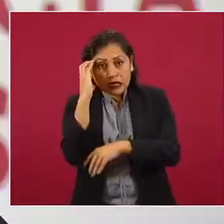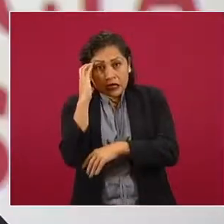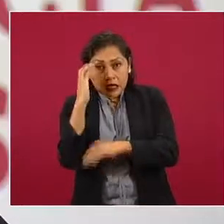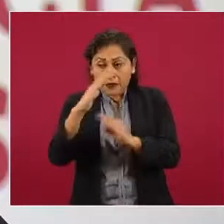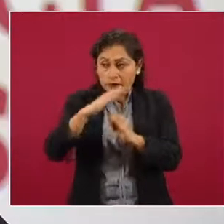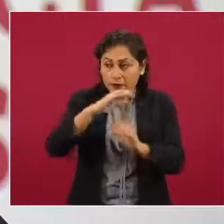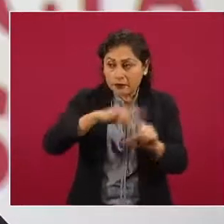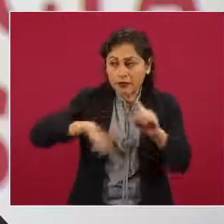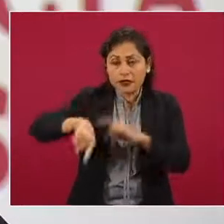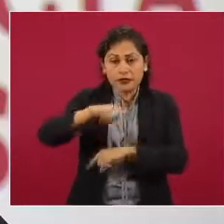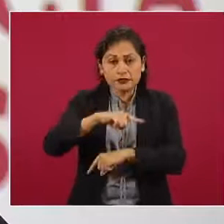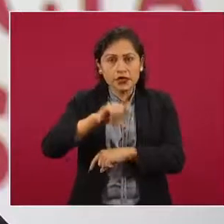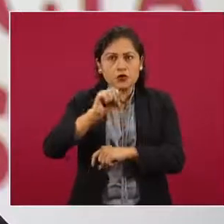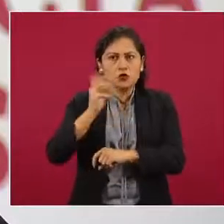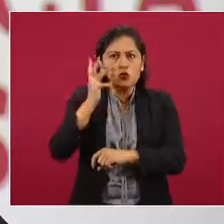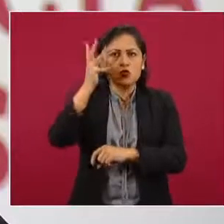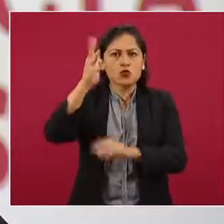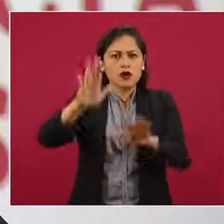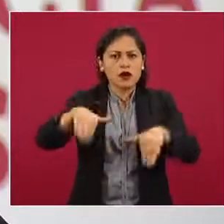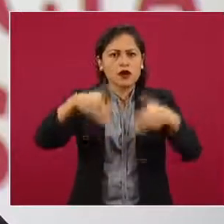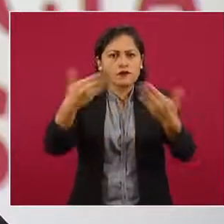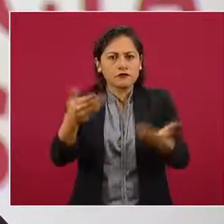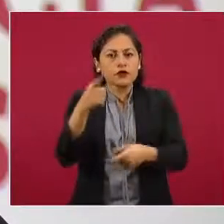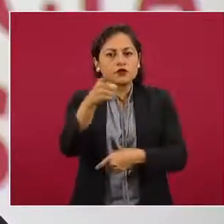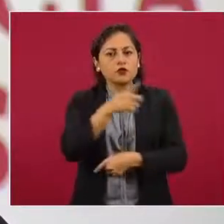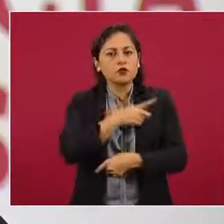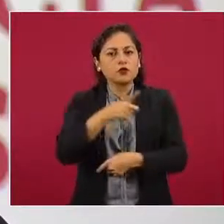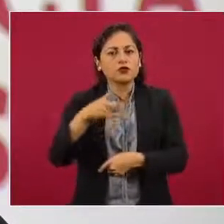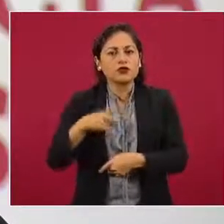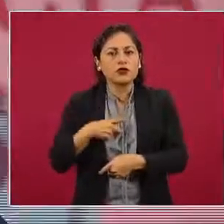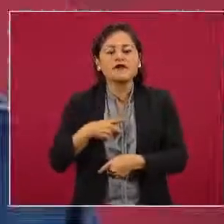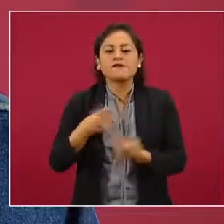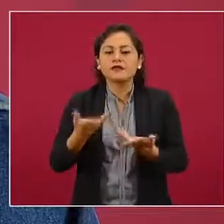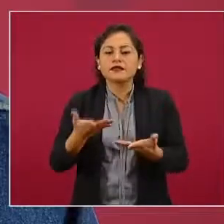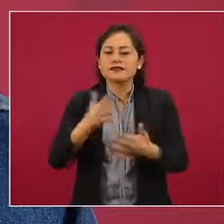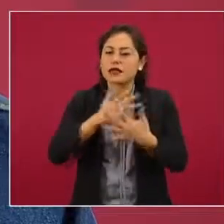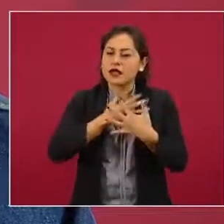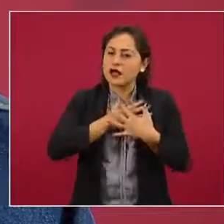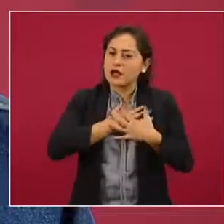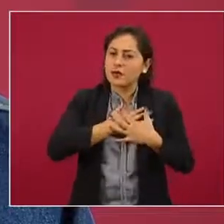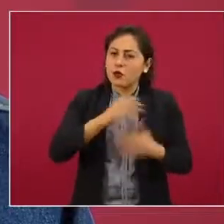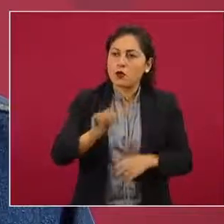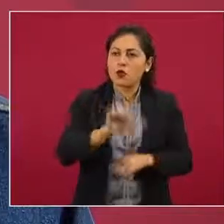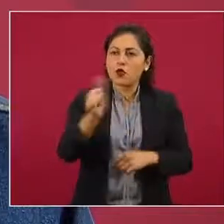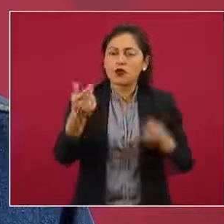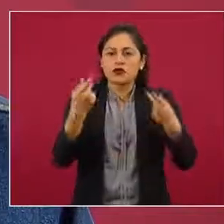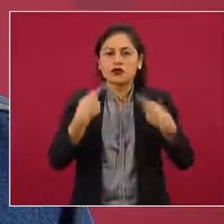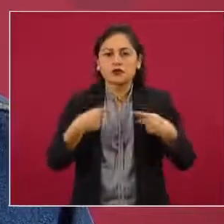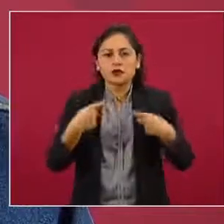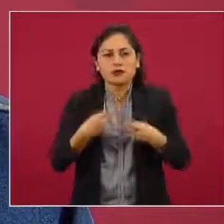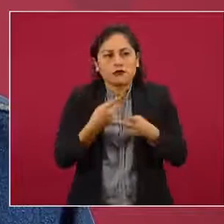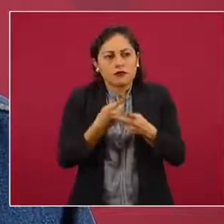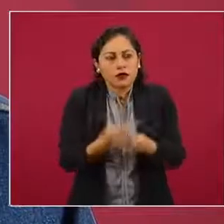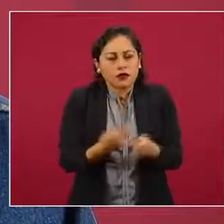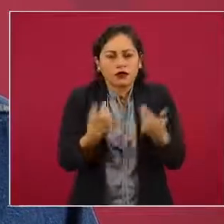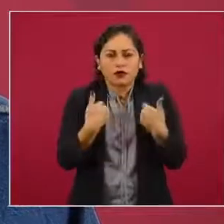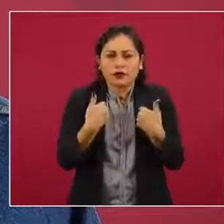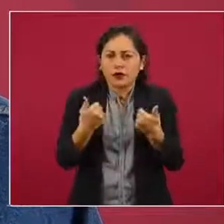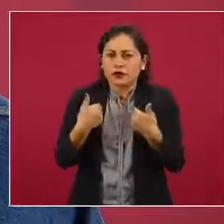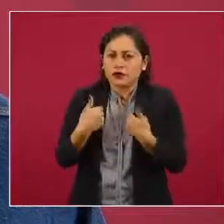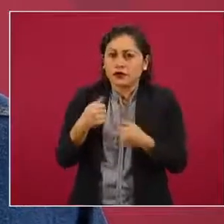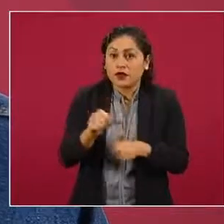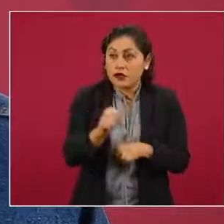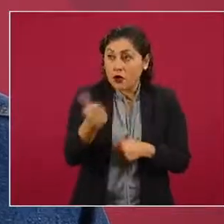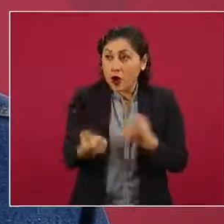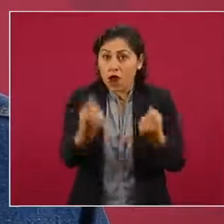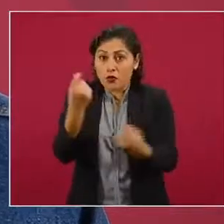compasivo, ama especialmente a las personas que llevan una vida difícil por falta de amor.